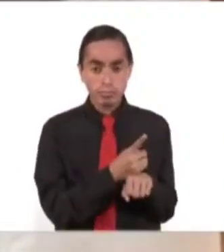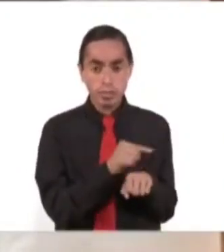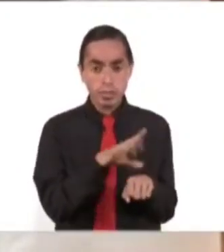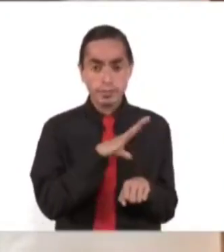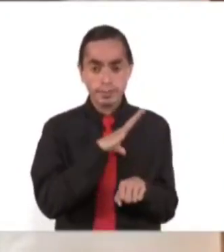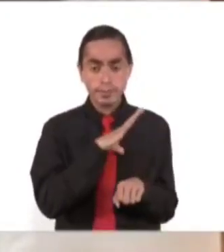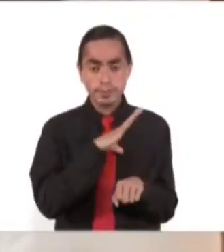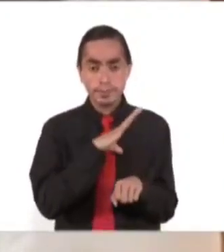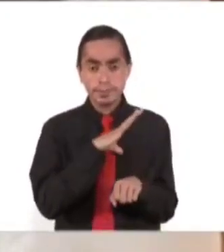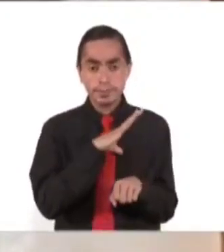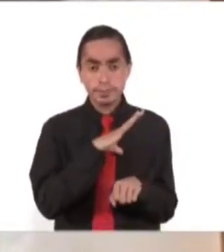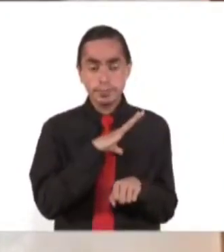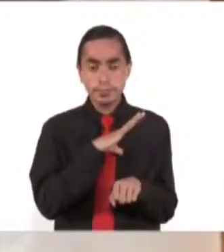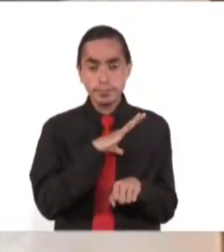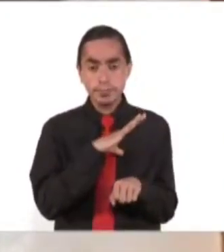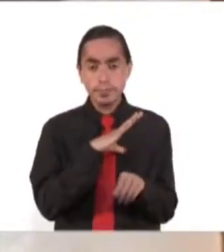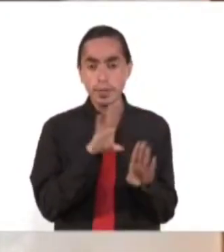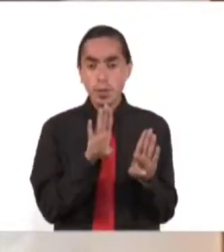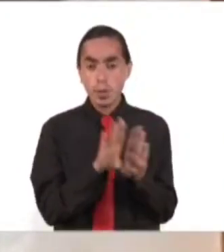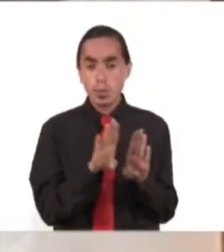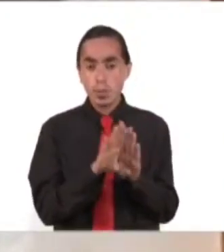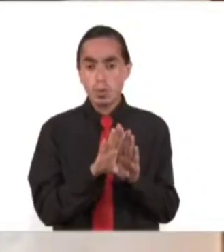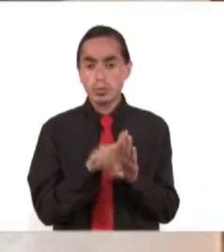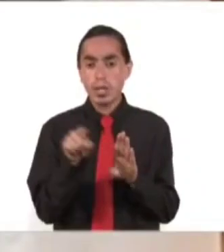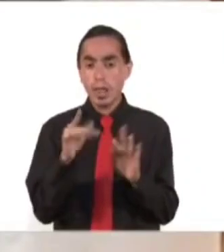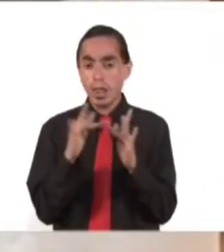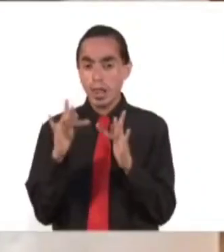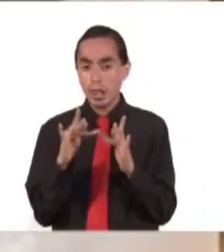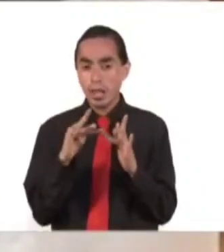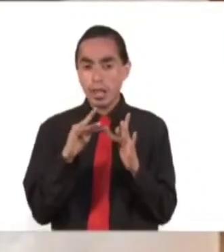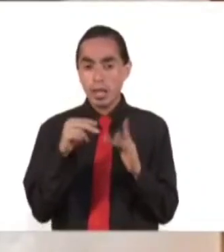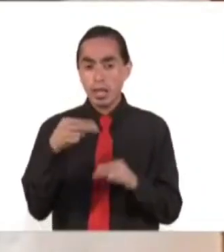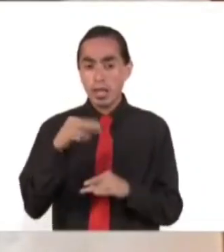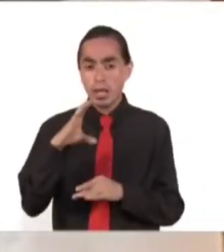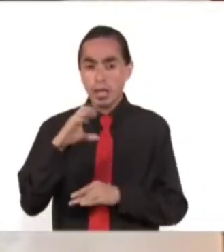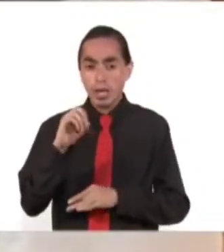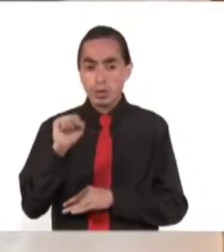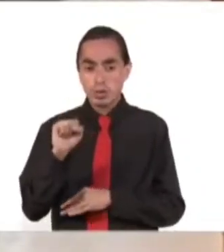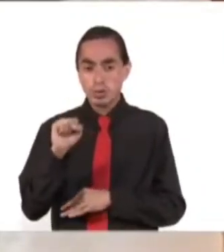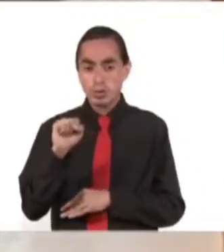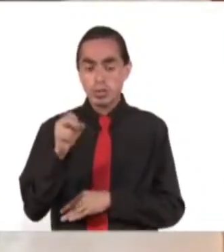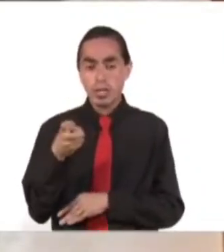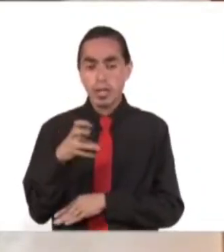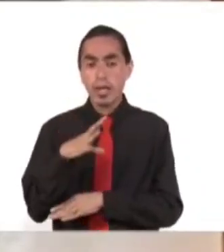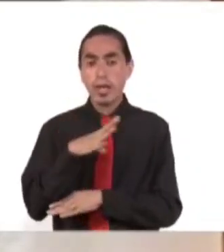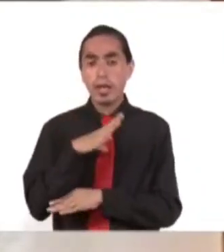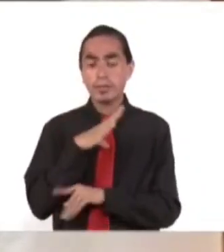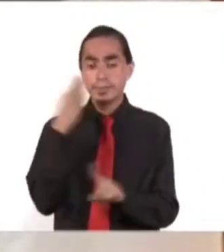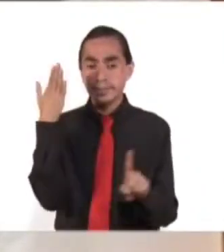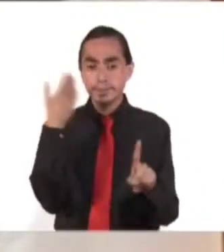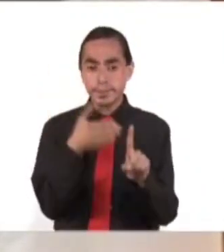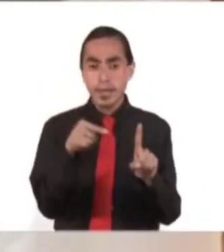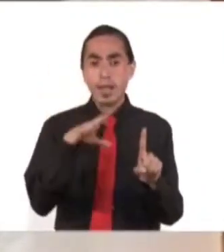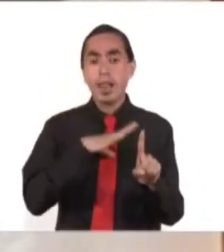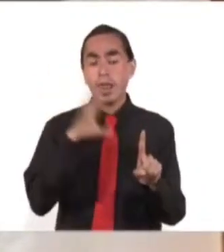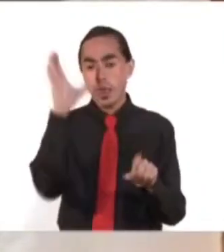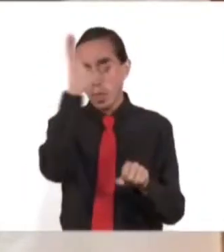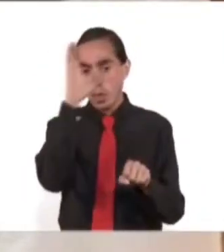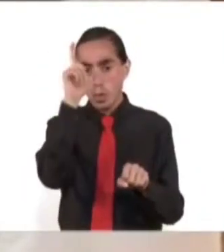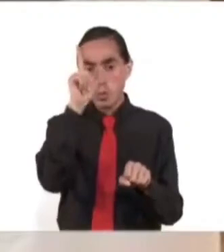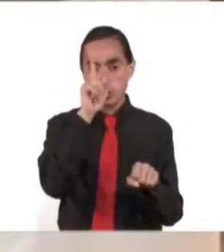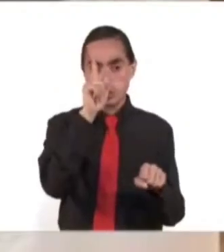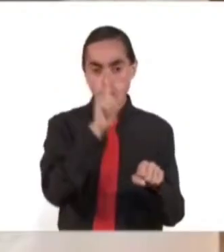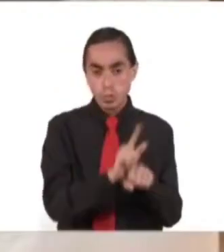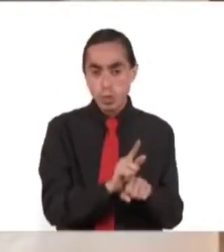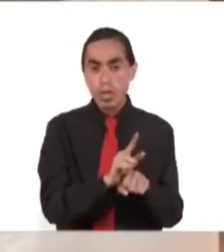estratégica a través de la red ECOS, cuya finalidad más alta es consolidar una cultura basada